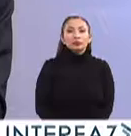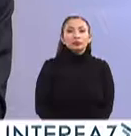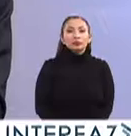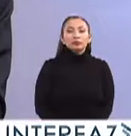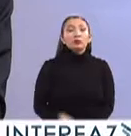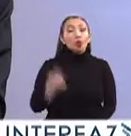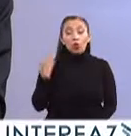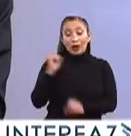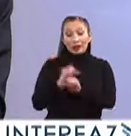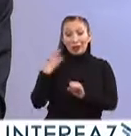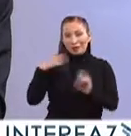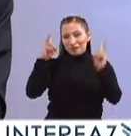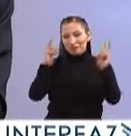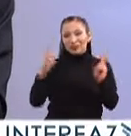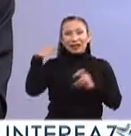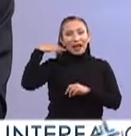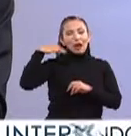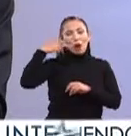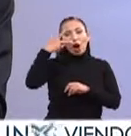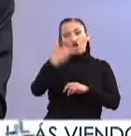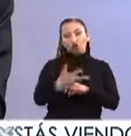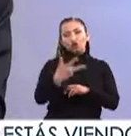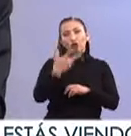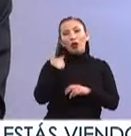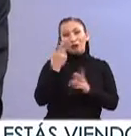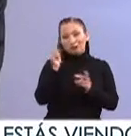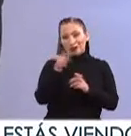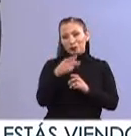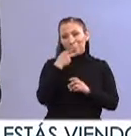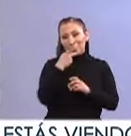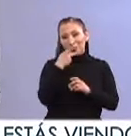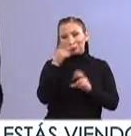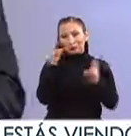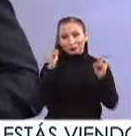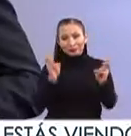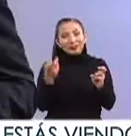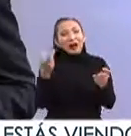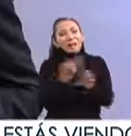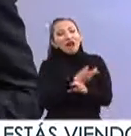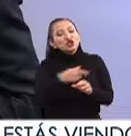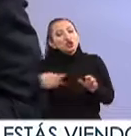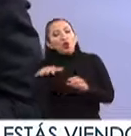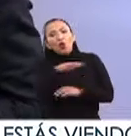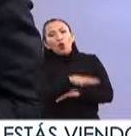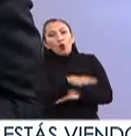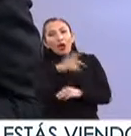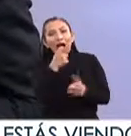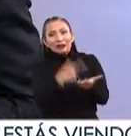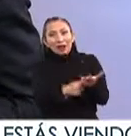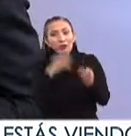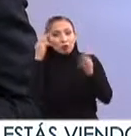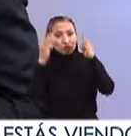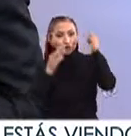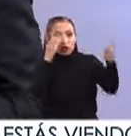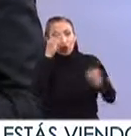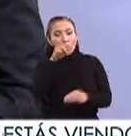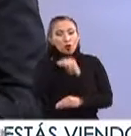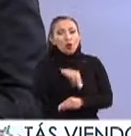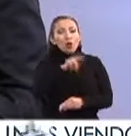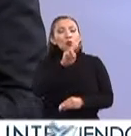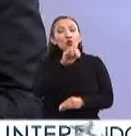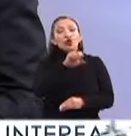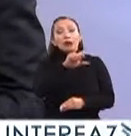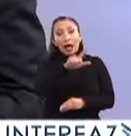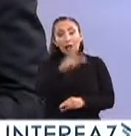Ya hace una semana en nuestra sección Tacuba 8, precisamente sobre lo que sucede en el Museo Munal.